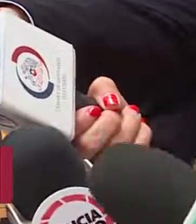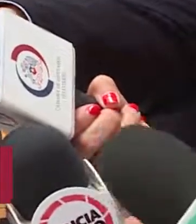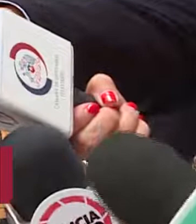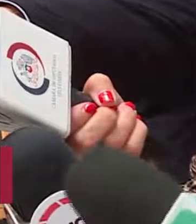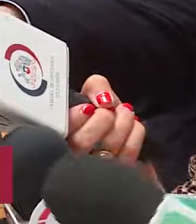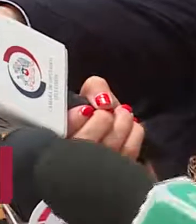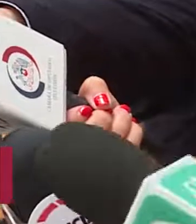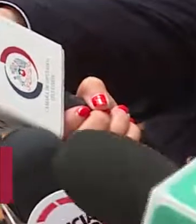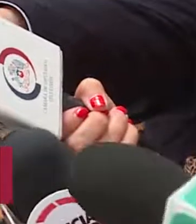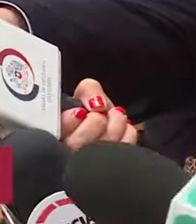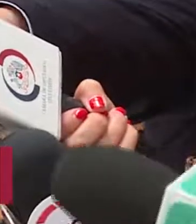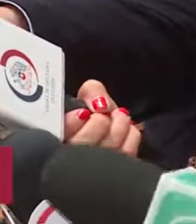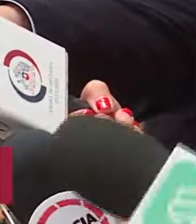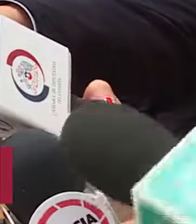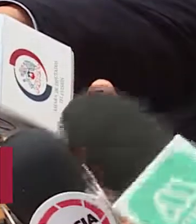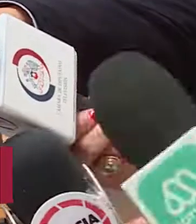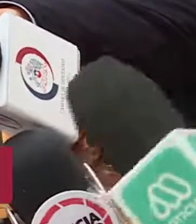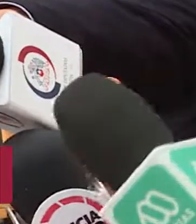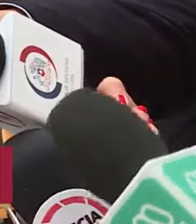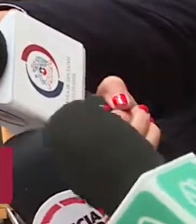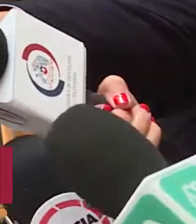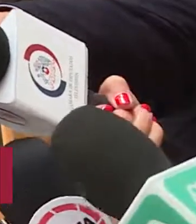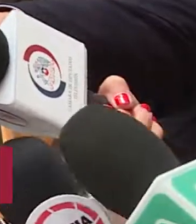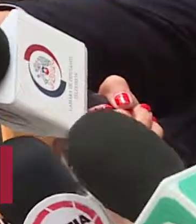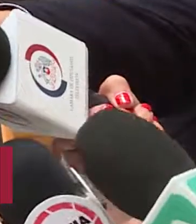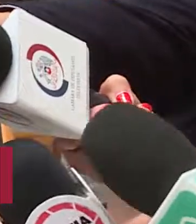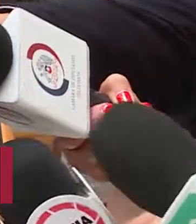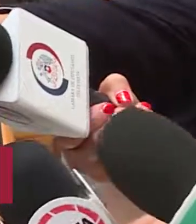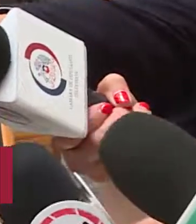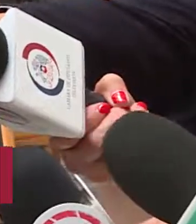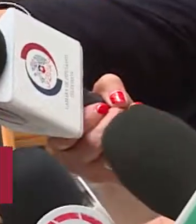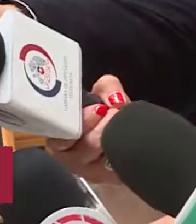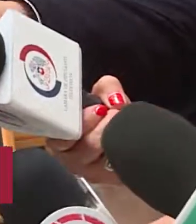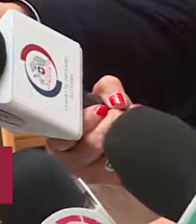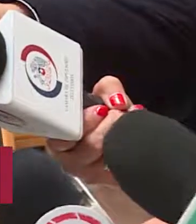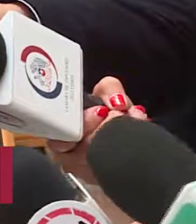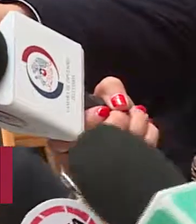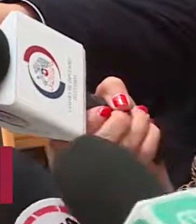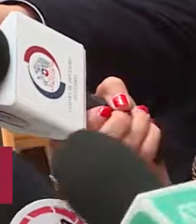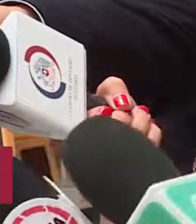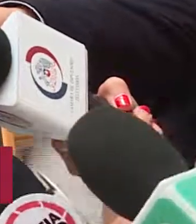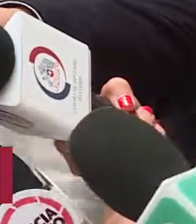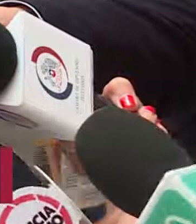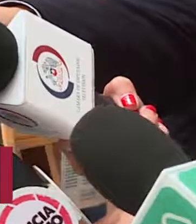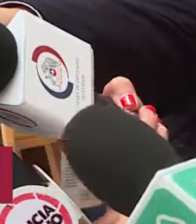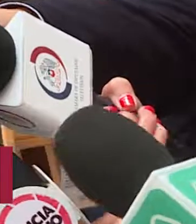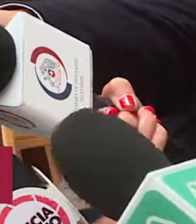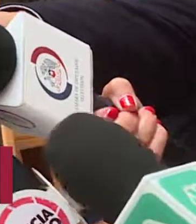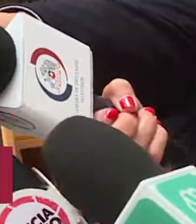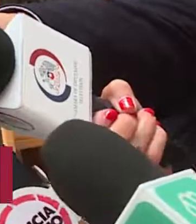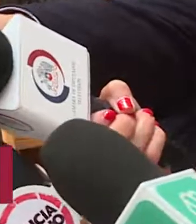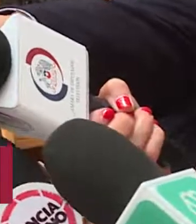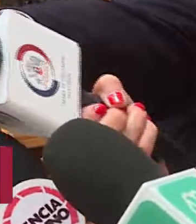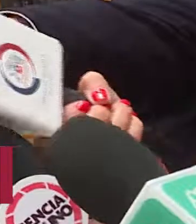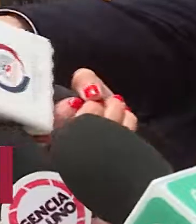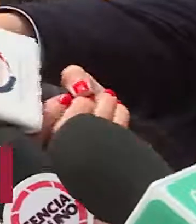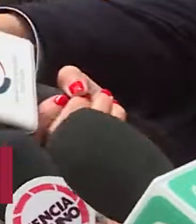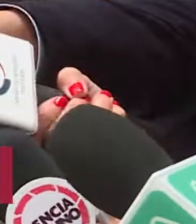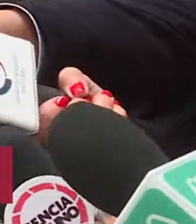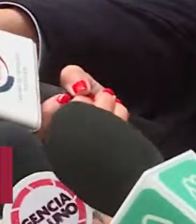hace un atentado directo a la libertad que tenemos todos de poder expresar opiniones a favor o en contra de lo que nosotros estimemos